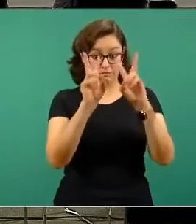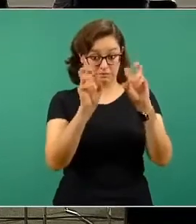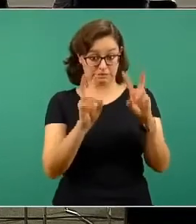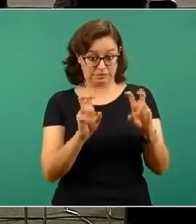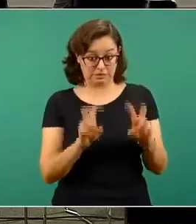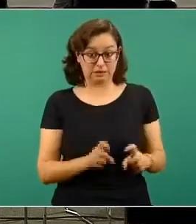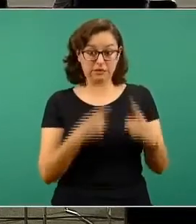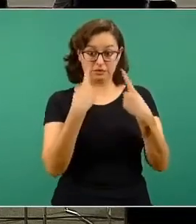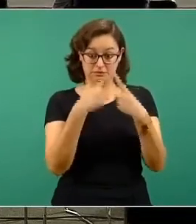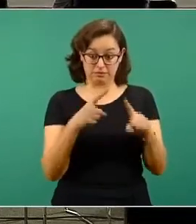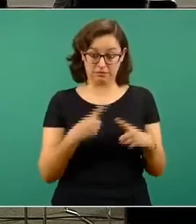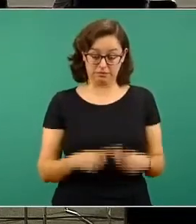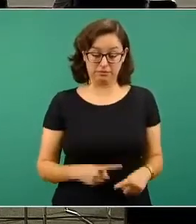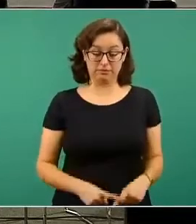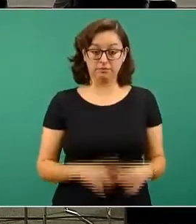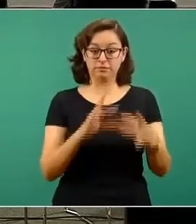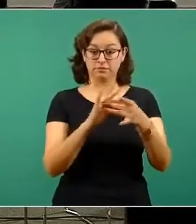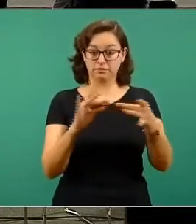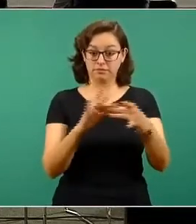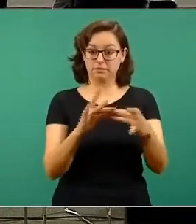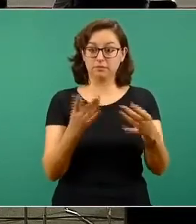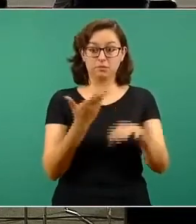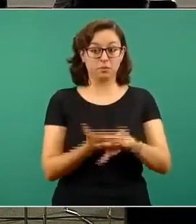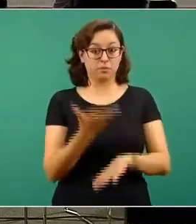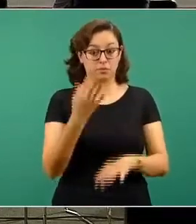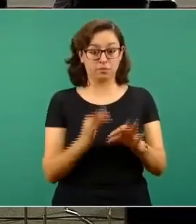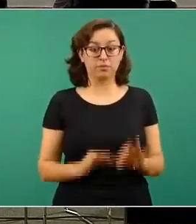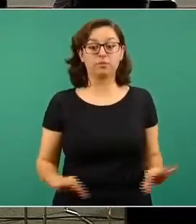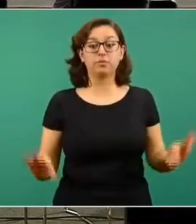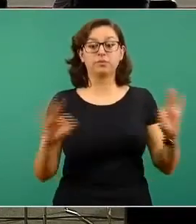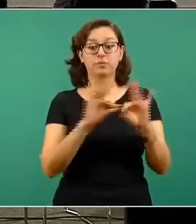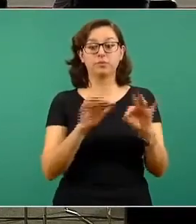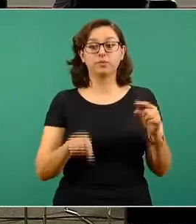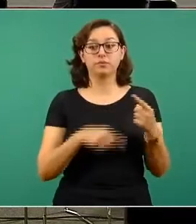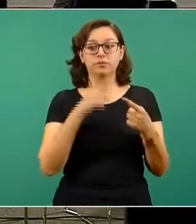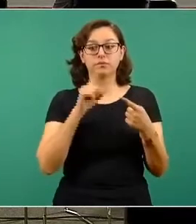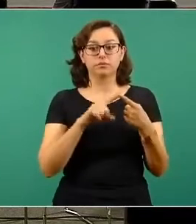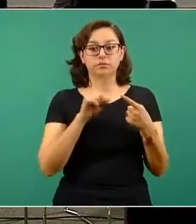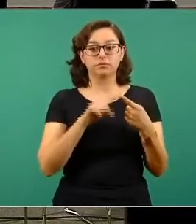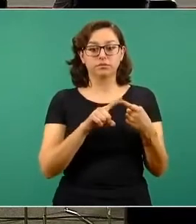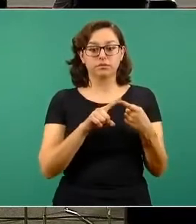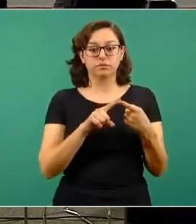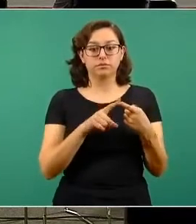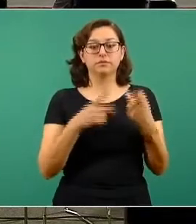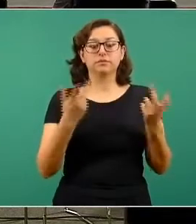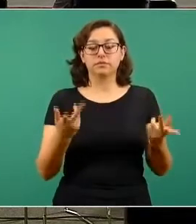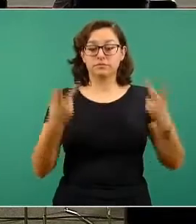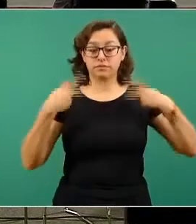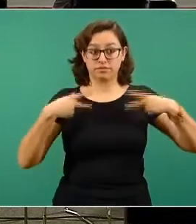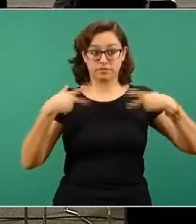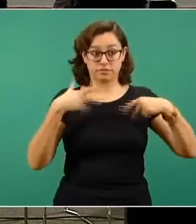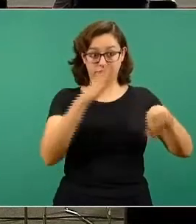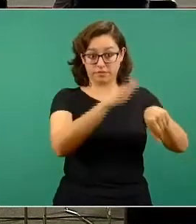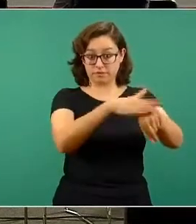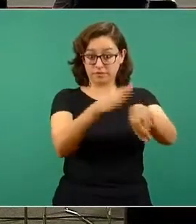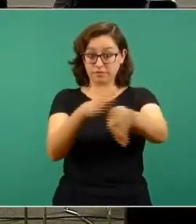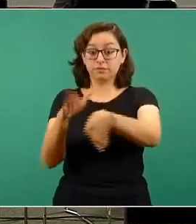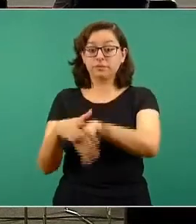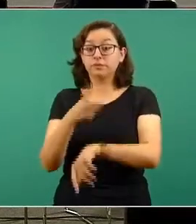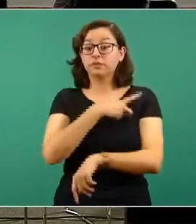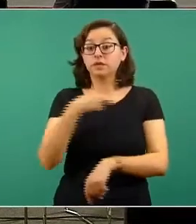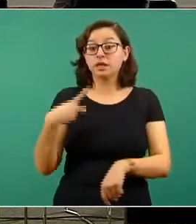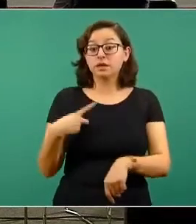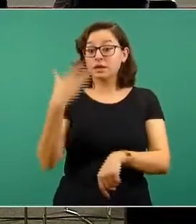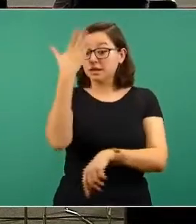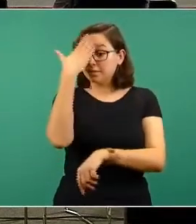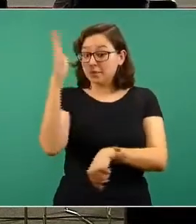Empiezo con el primero de ellos, que creo es el más relevante, que es precisamente hacer el llamado a la población a que recuerde que en